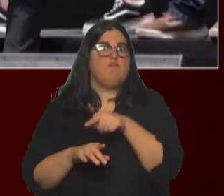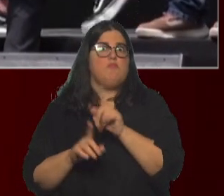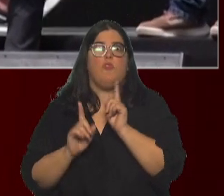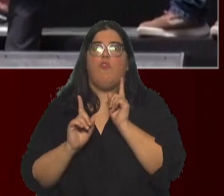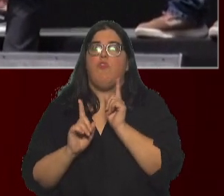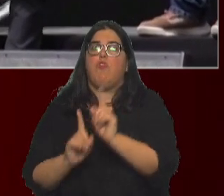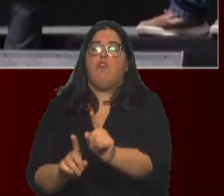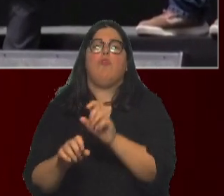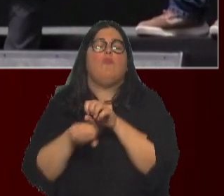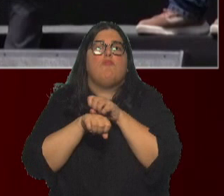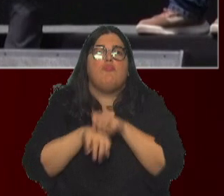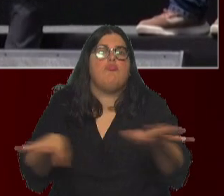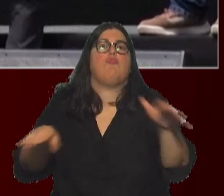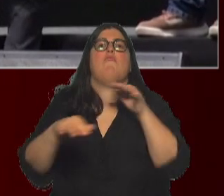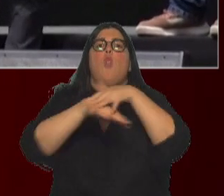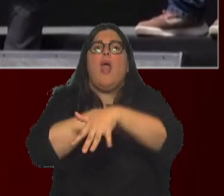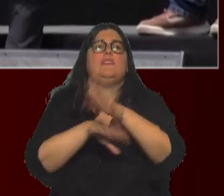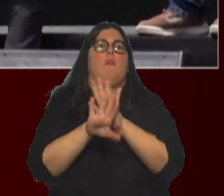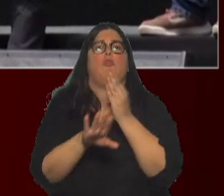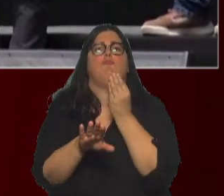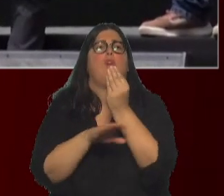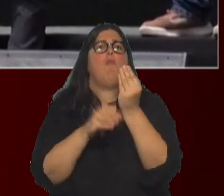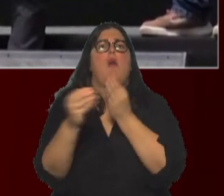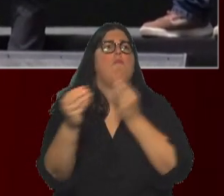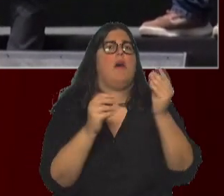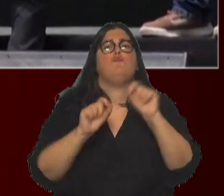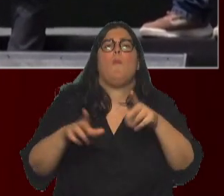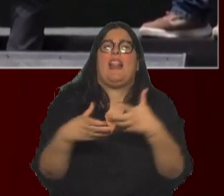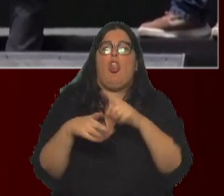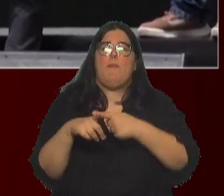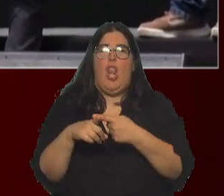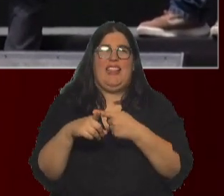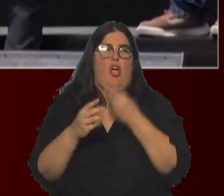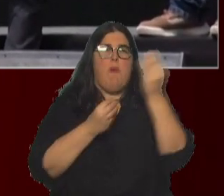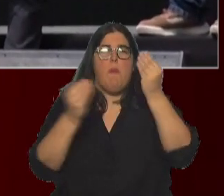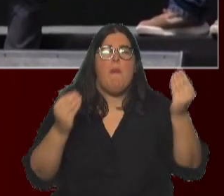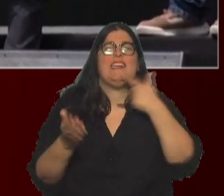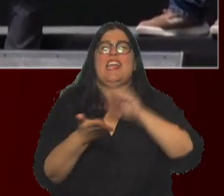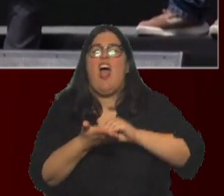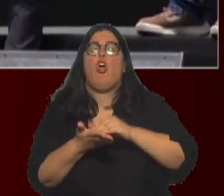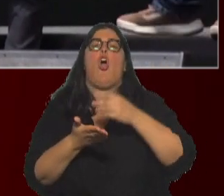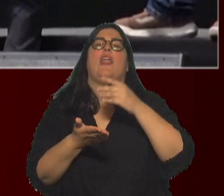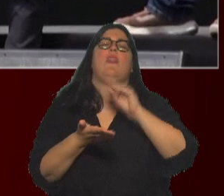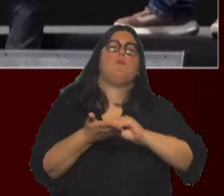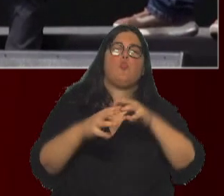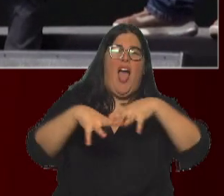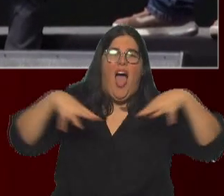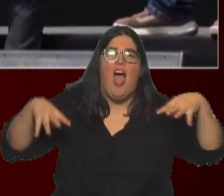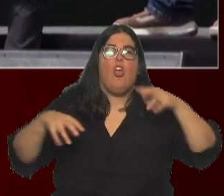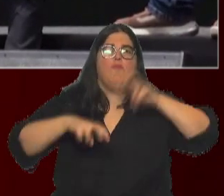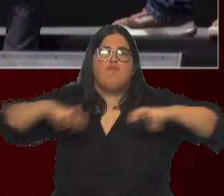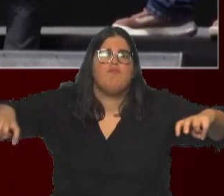capilaridad territorial muy fuerte en alcaldías, en gobernaciones, en las cámaras, en el Congreso de la Nación. Entonces ahí